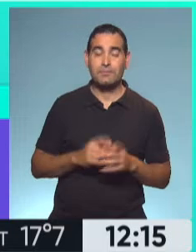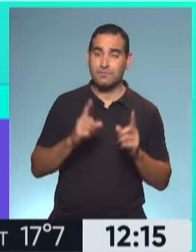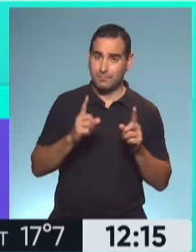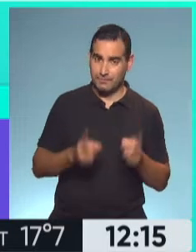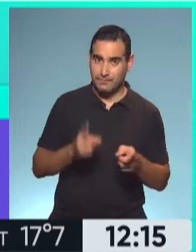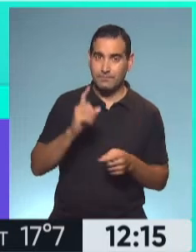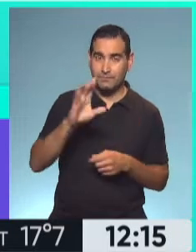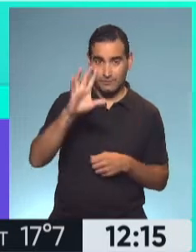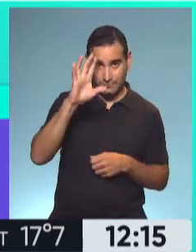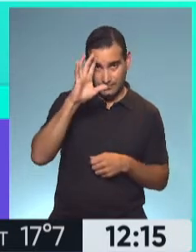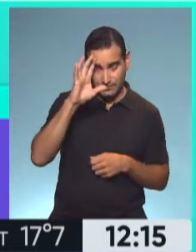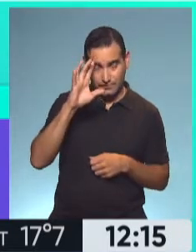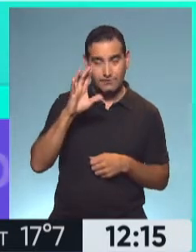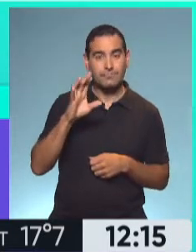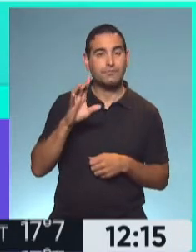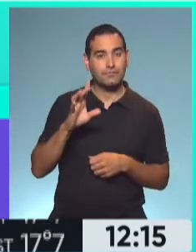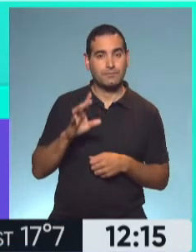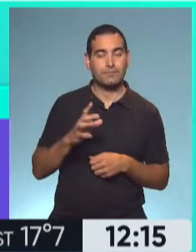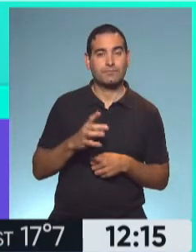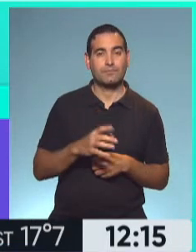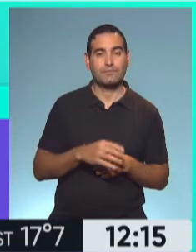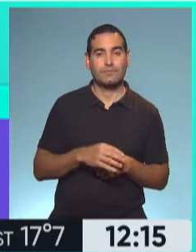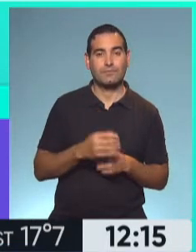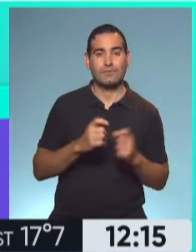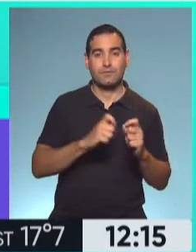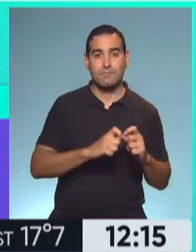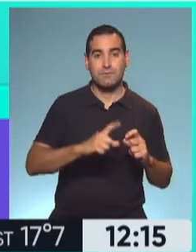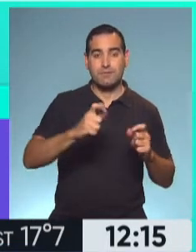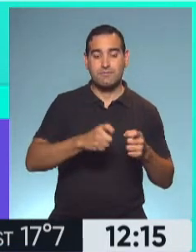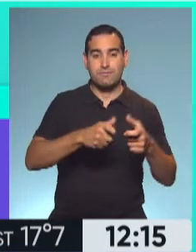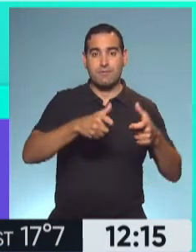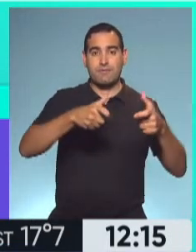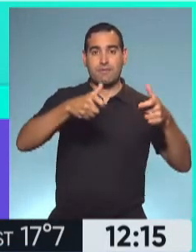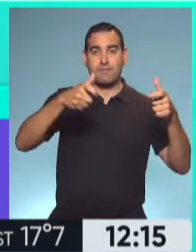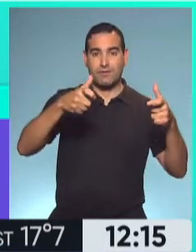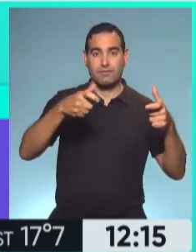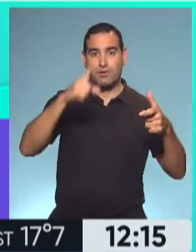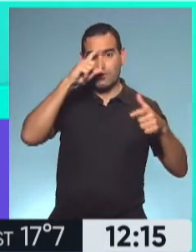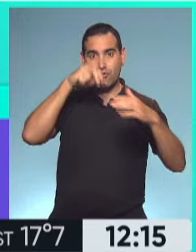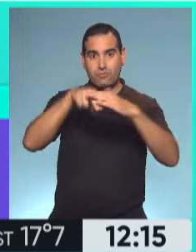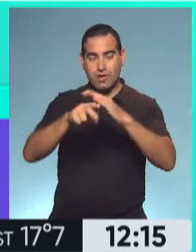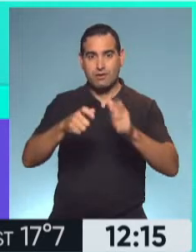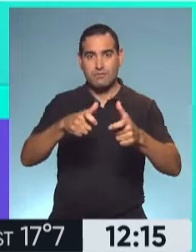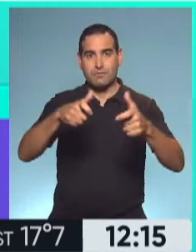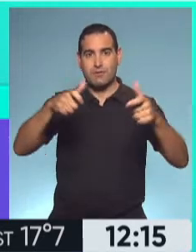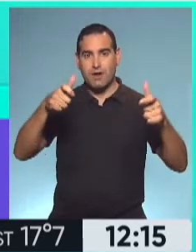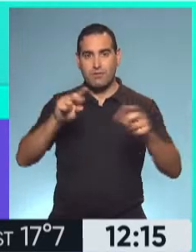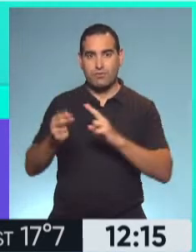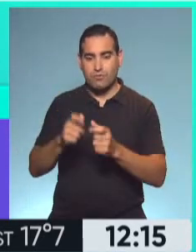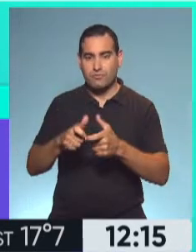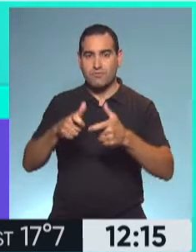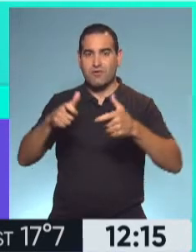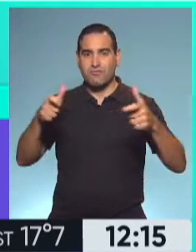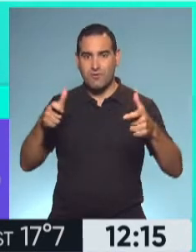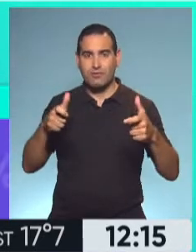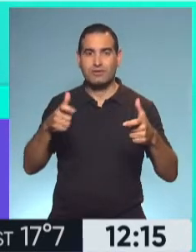también que entre la curva de ascenso de casos, la curva de hospitalizaciones y la curva de mortalidad, siempre